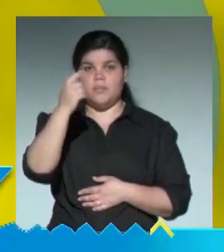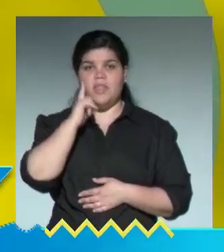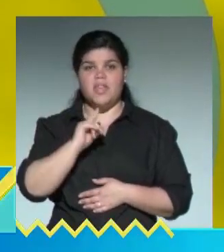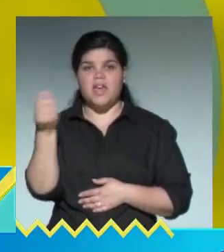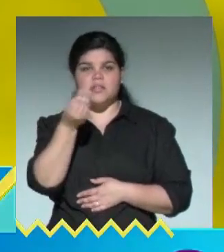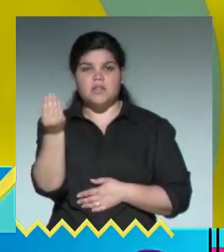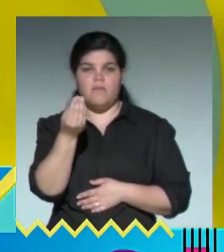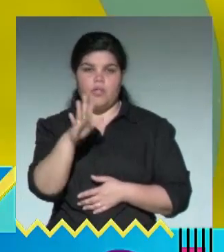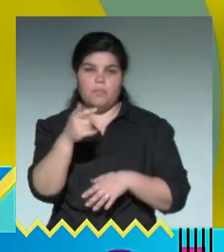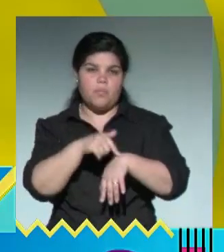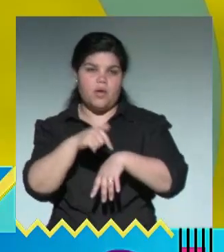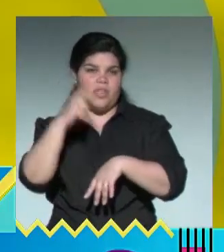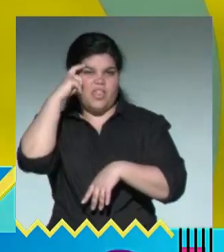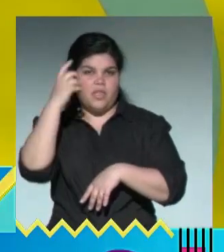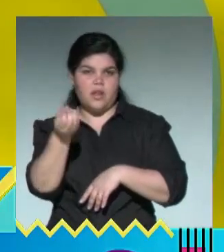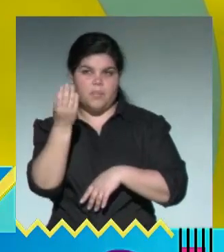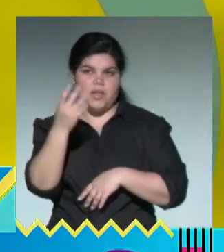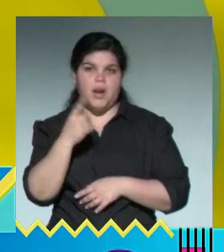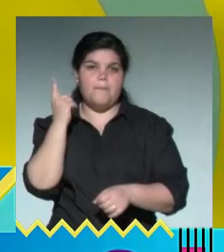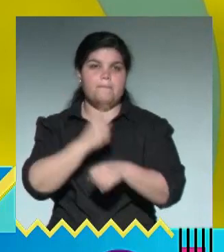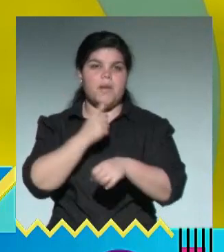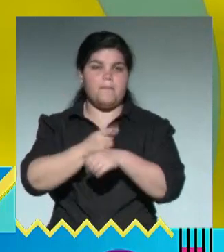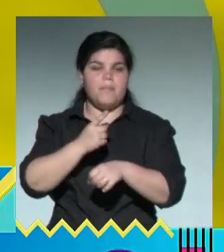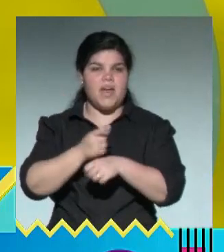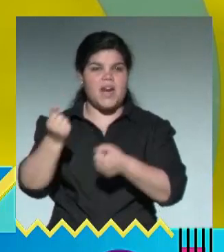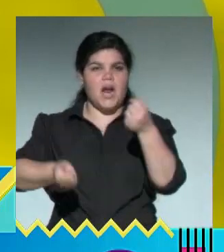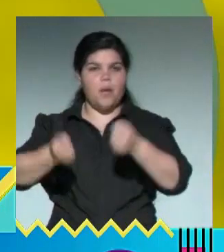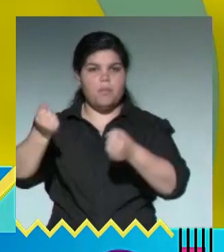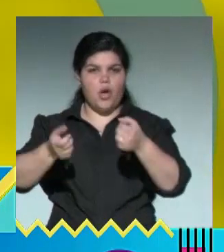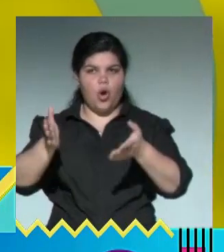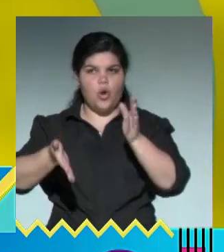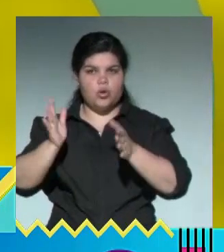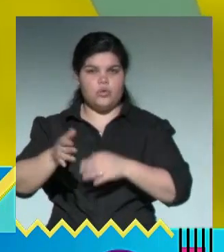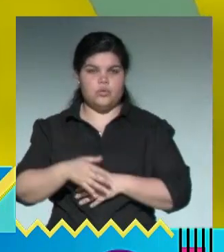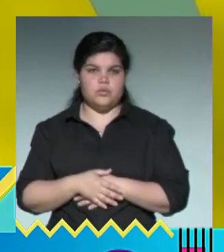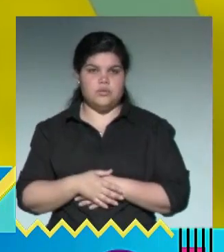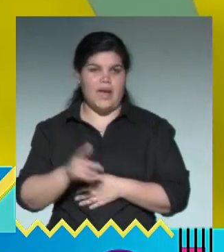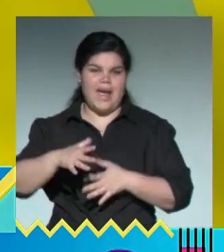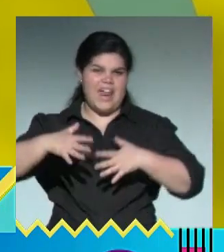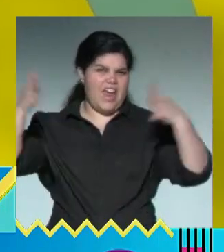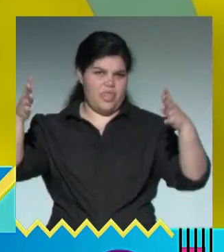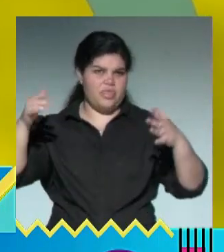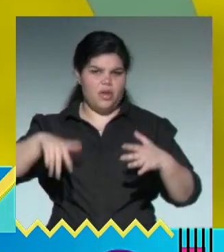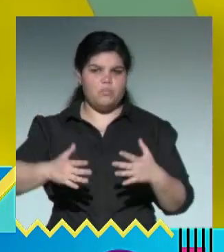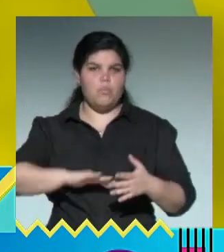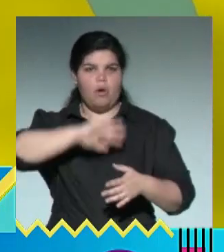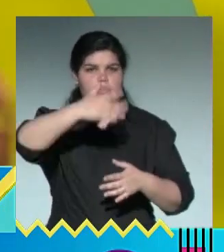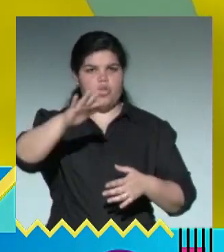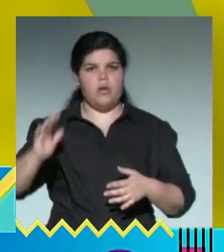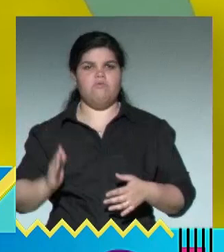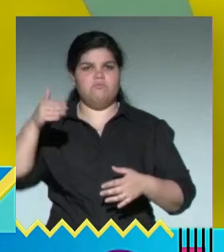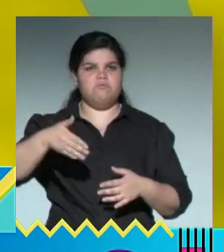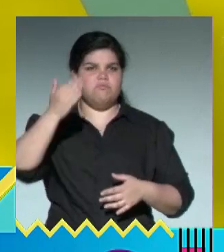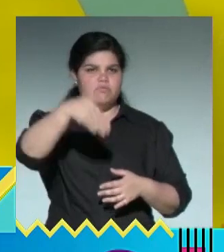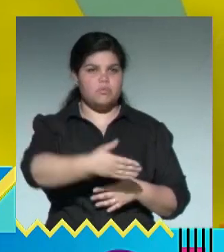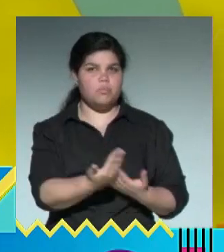10 de la mañana, sale la primera dotación en un camión 4x4, con una dotación de 4